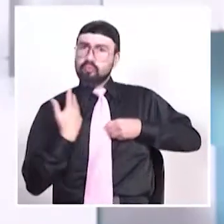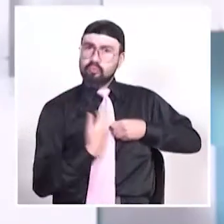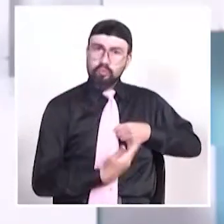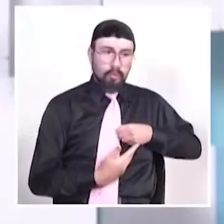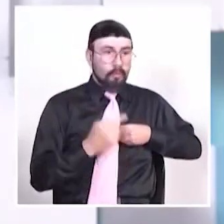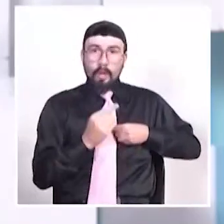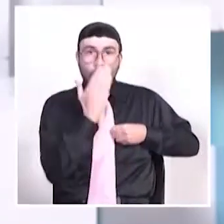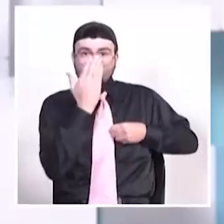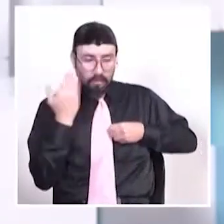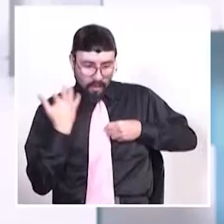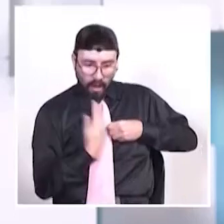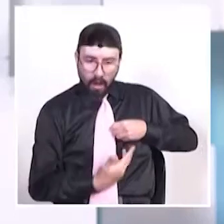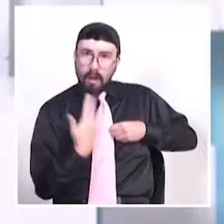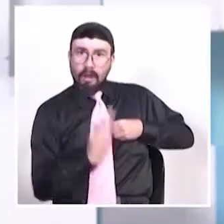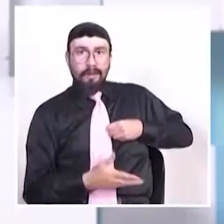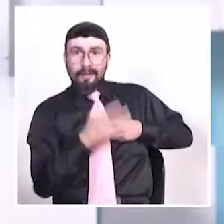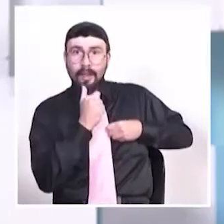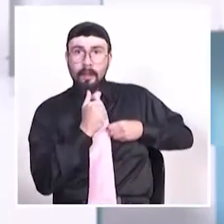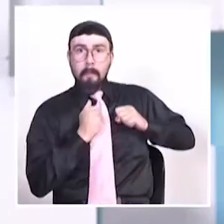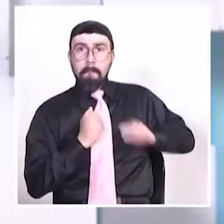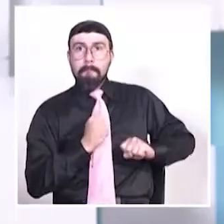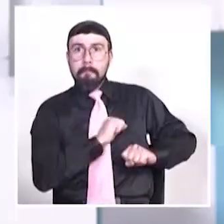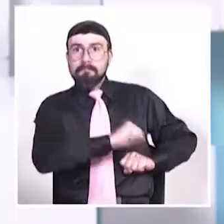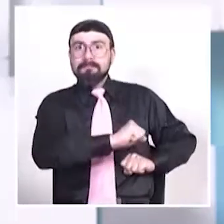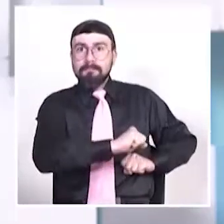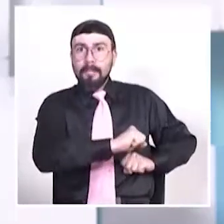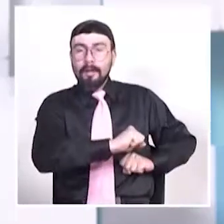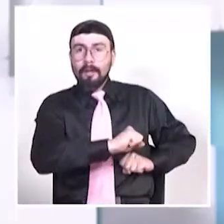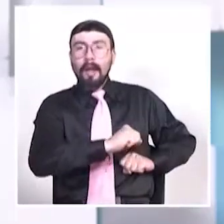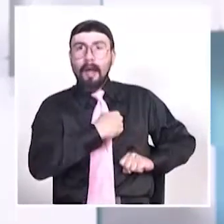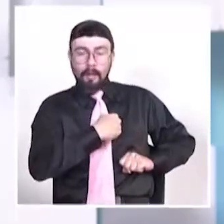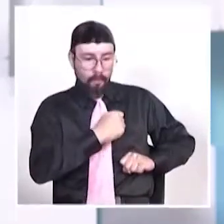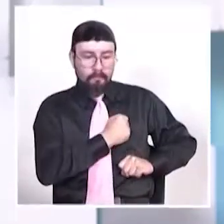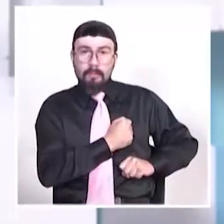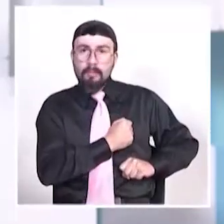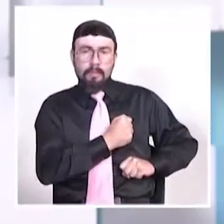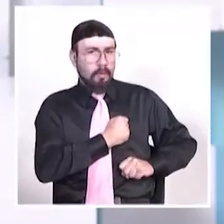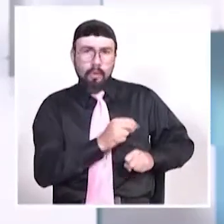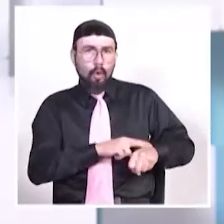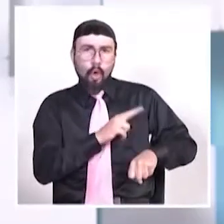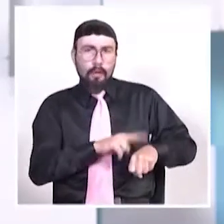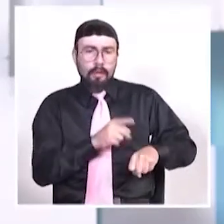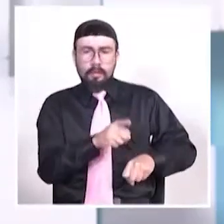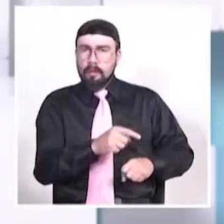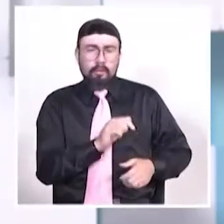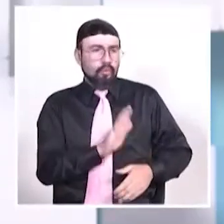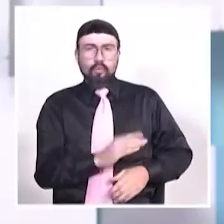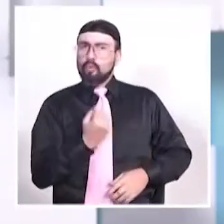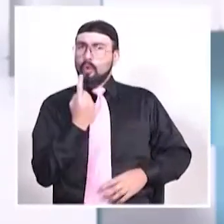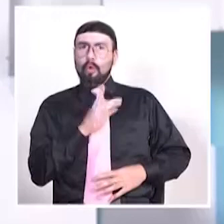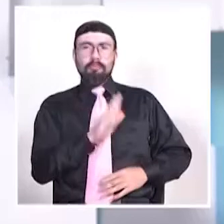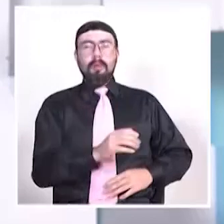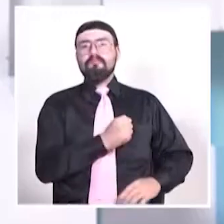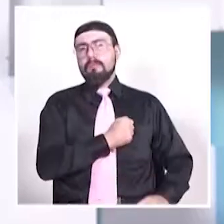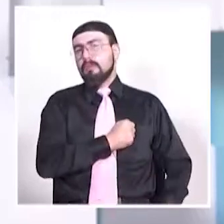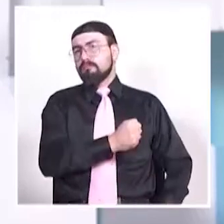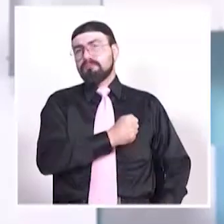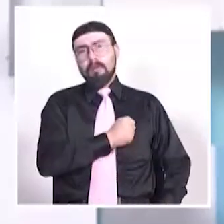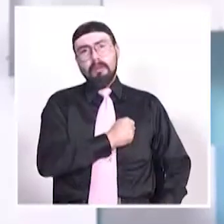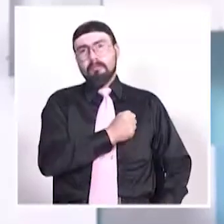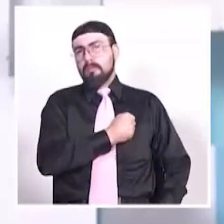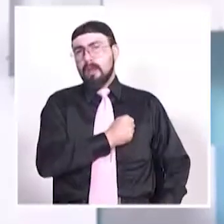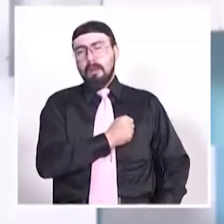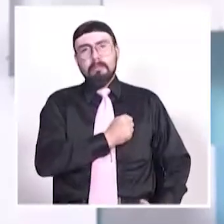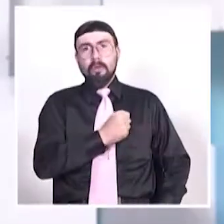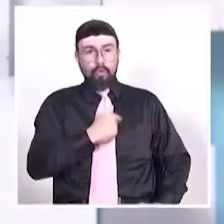oxigenando, pues él puede entonces en cualquier momento parar. El corazón tiene un automatismo, él trabaja automáticamente porque tiene